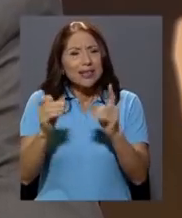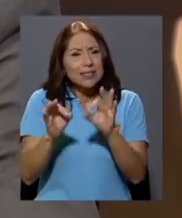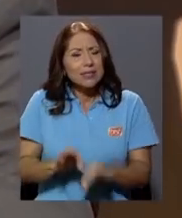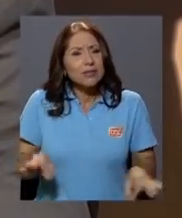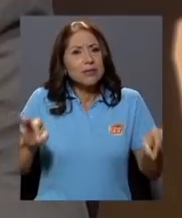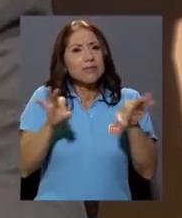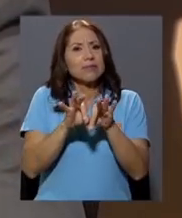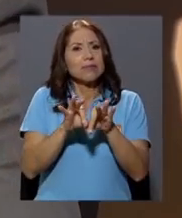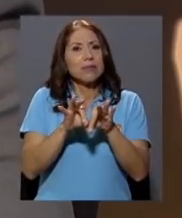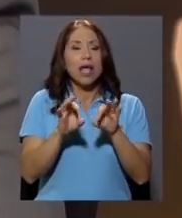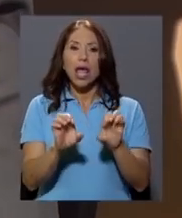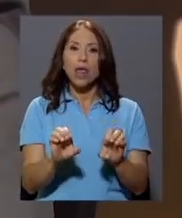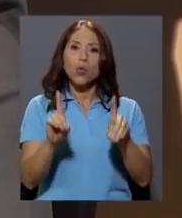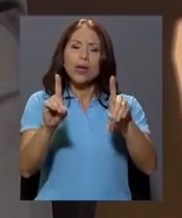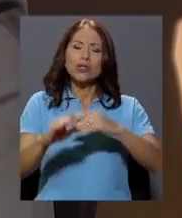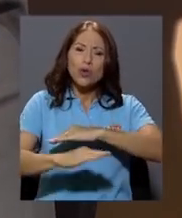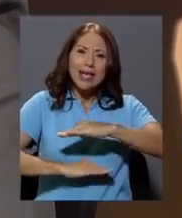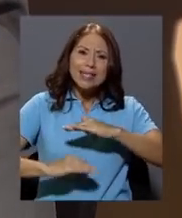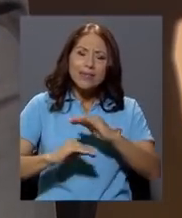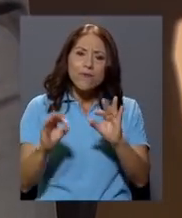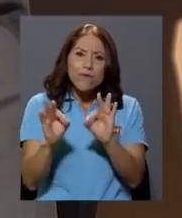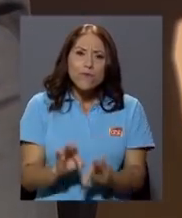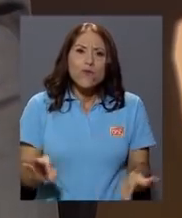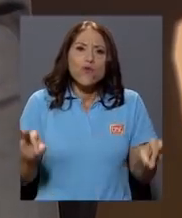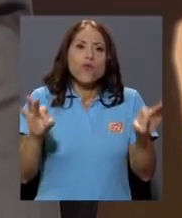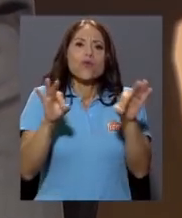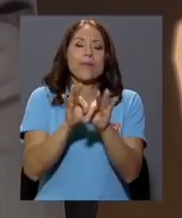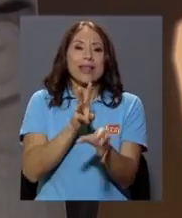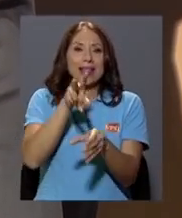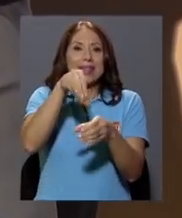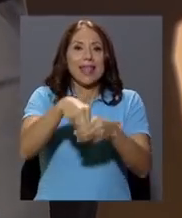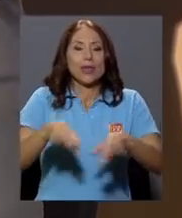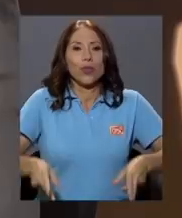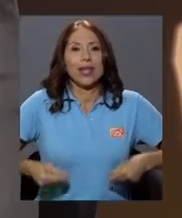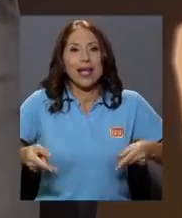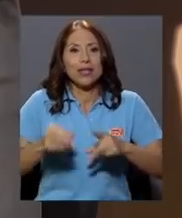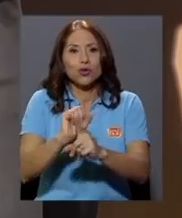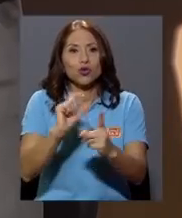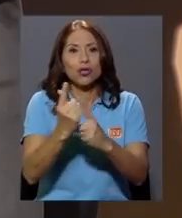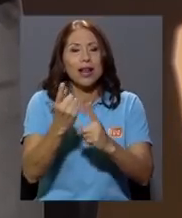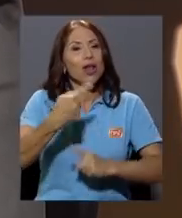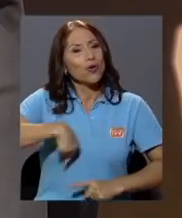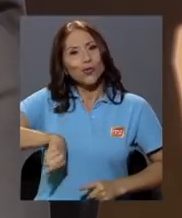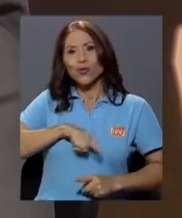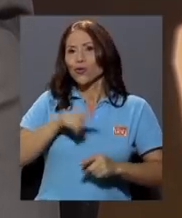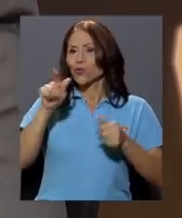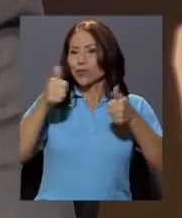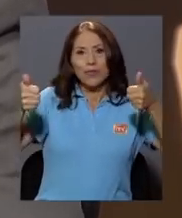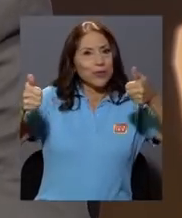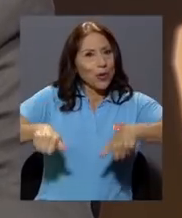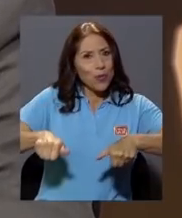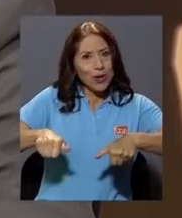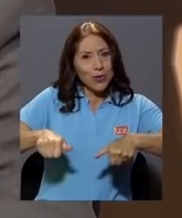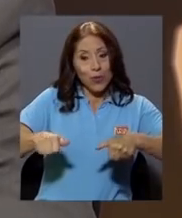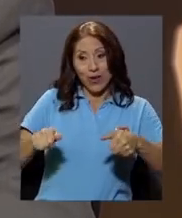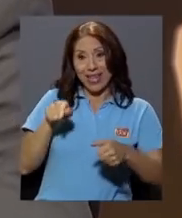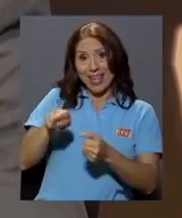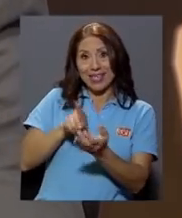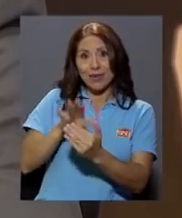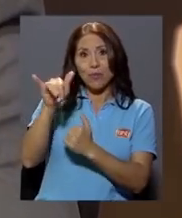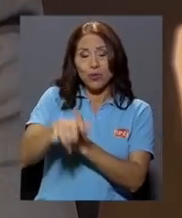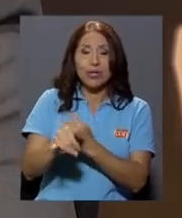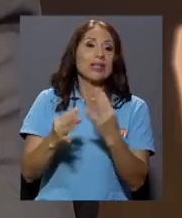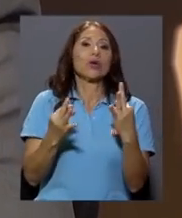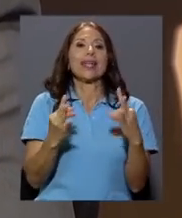país y la educación es fundamental dentro de ese gasto social. Entonces, evidentemente no estamos de acuerdo con que desde el proyecto